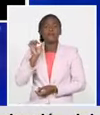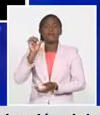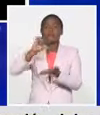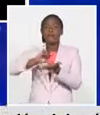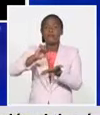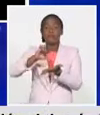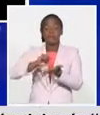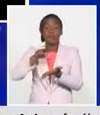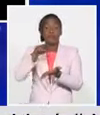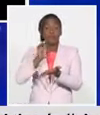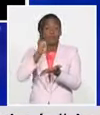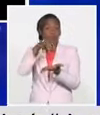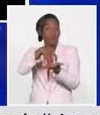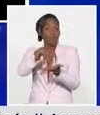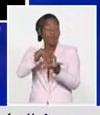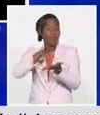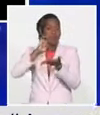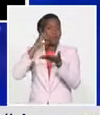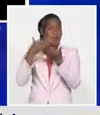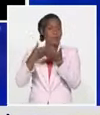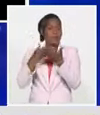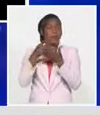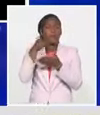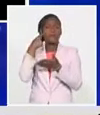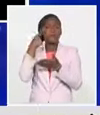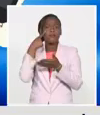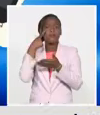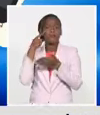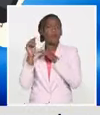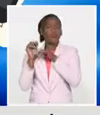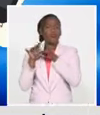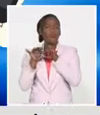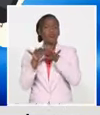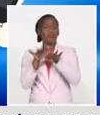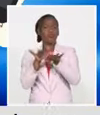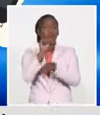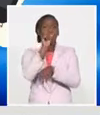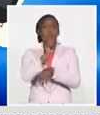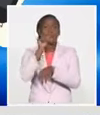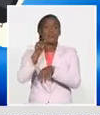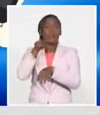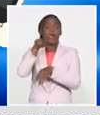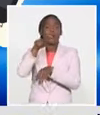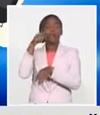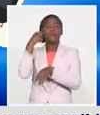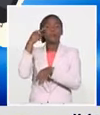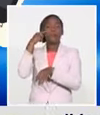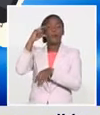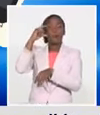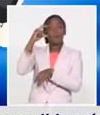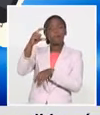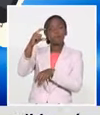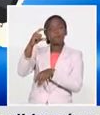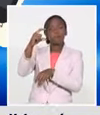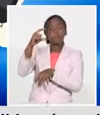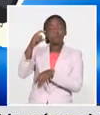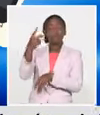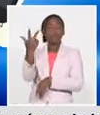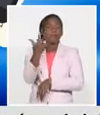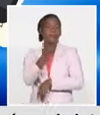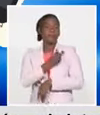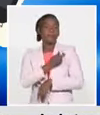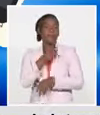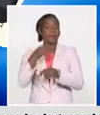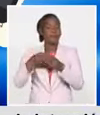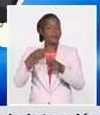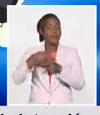Encomet, donde se conservan los bulbos de Abdala. Allí se conservaba, porque por supuesto ya se encuentran en